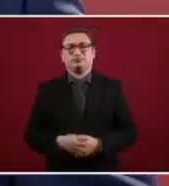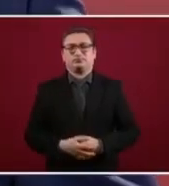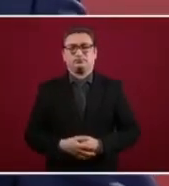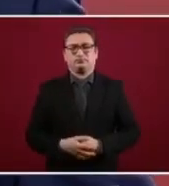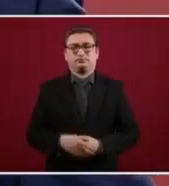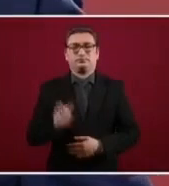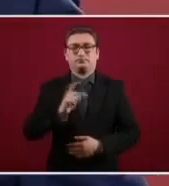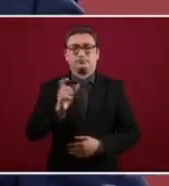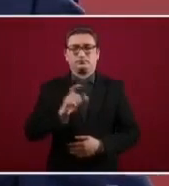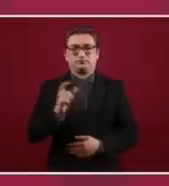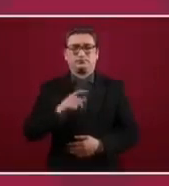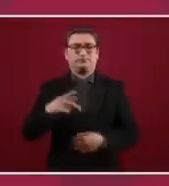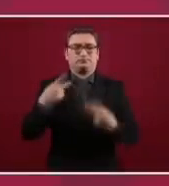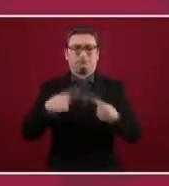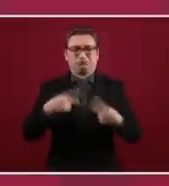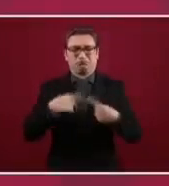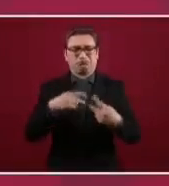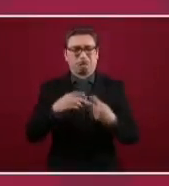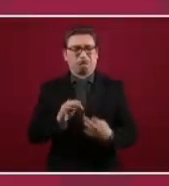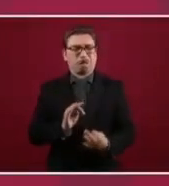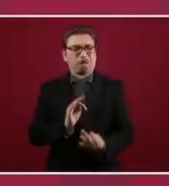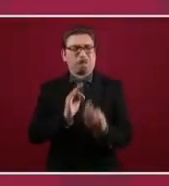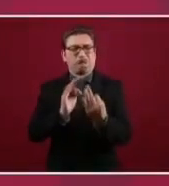es cuando en los enfrentamientos